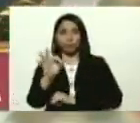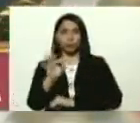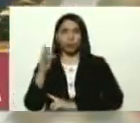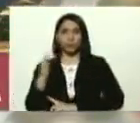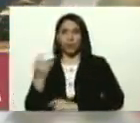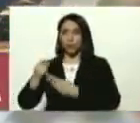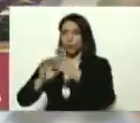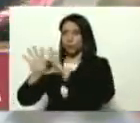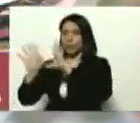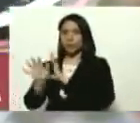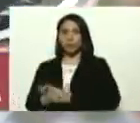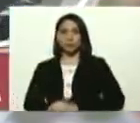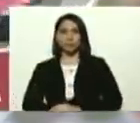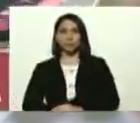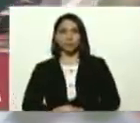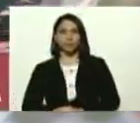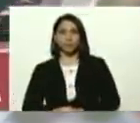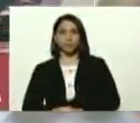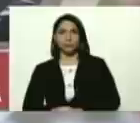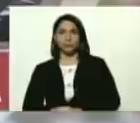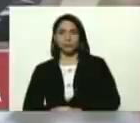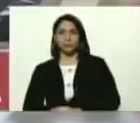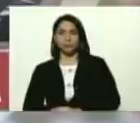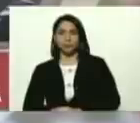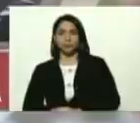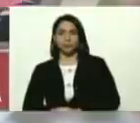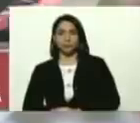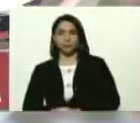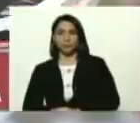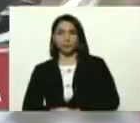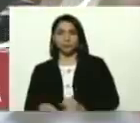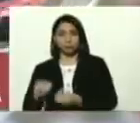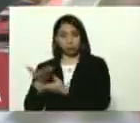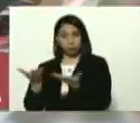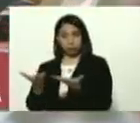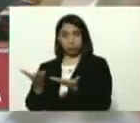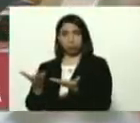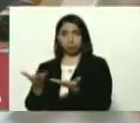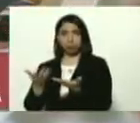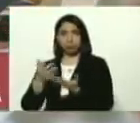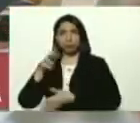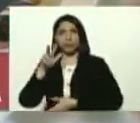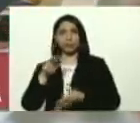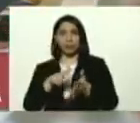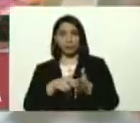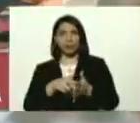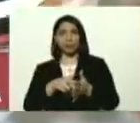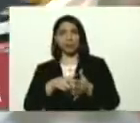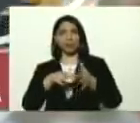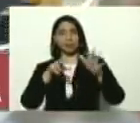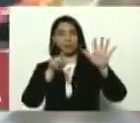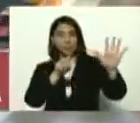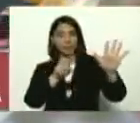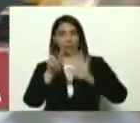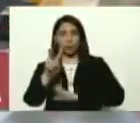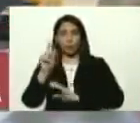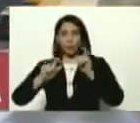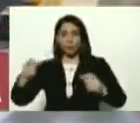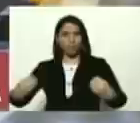80%, son casos importados. De ellos, de los 3.062 casos que tiene hoy Venezuela,